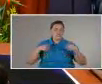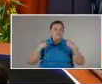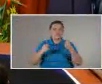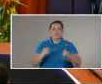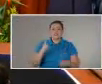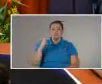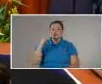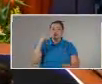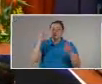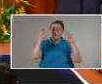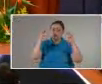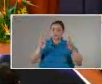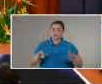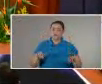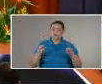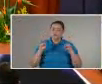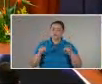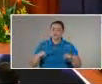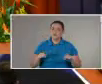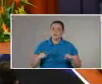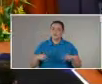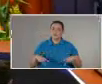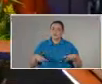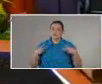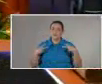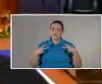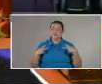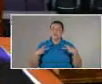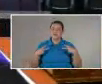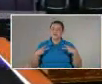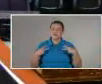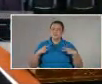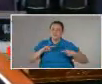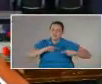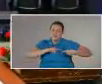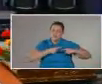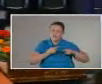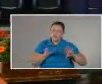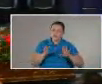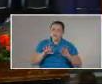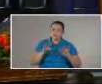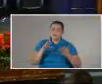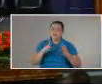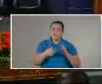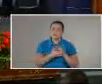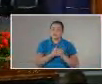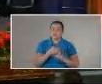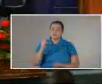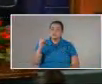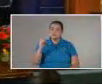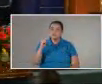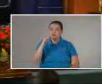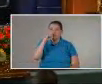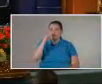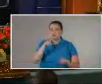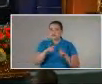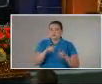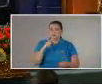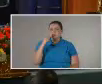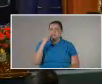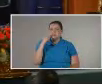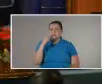puede enfrentar. Duele la muerte de un esposo, duele la muerte de un padre, por supuesto, pero ayudan